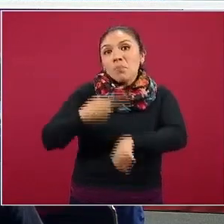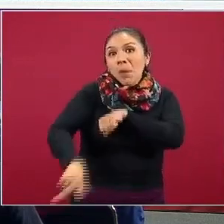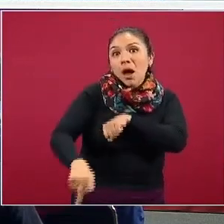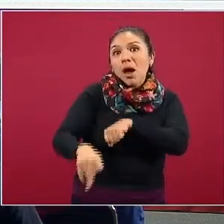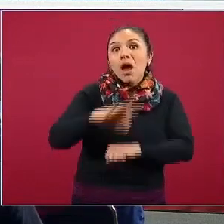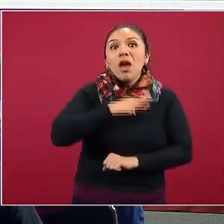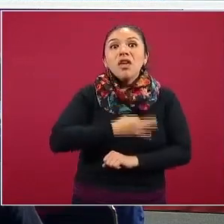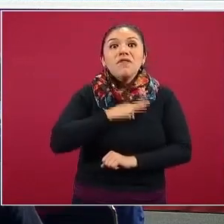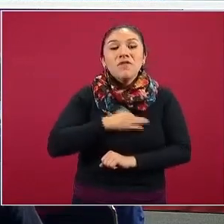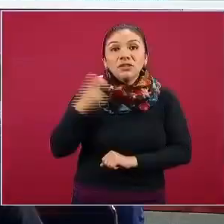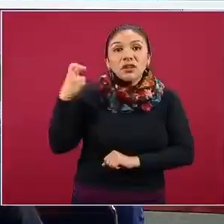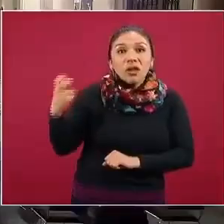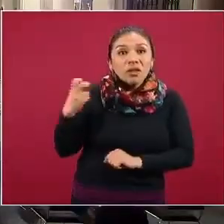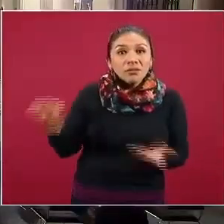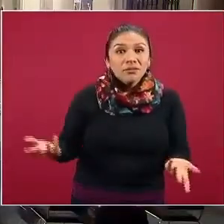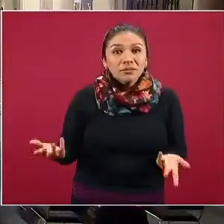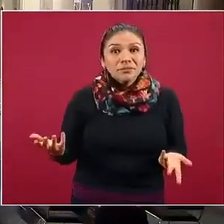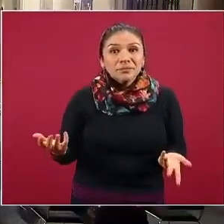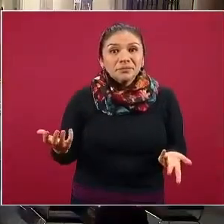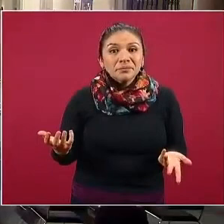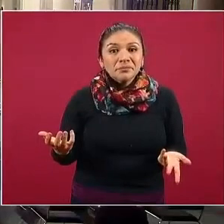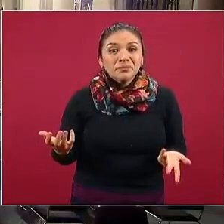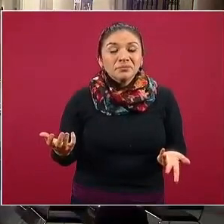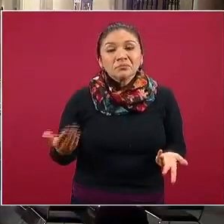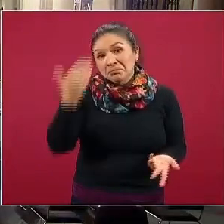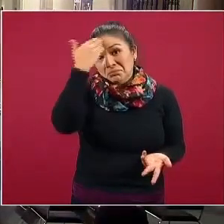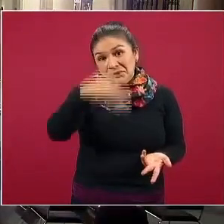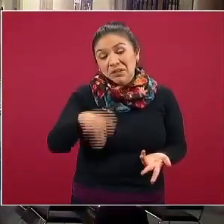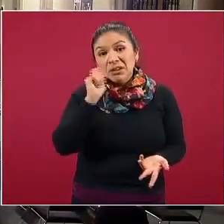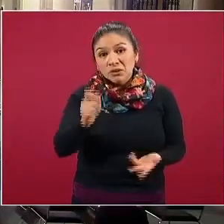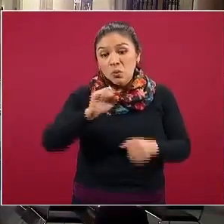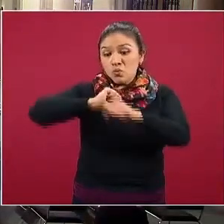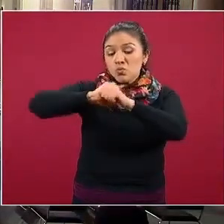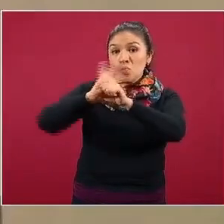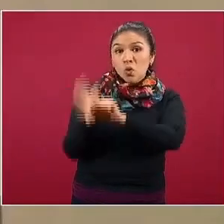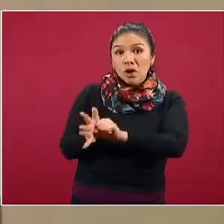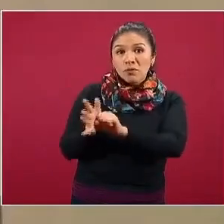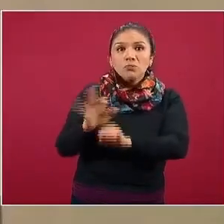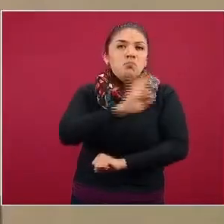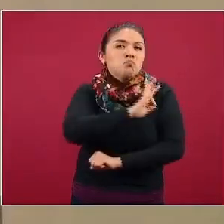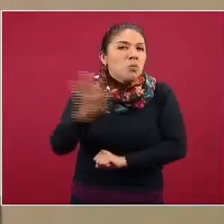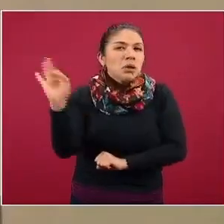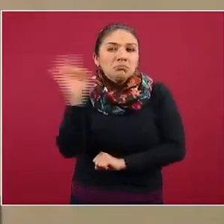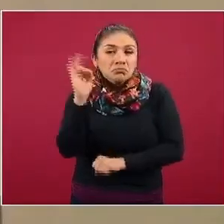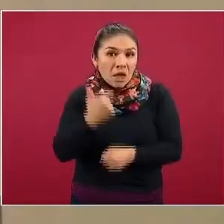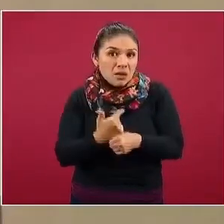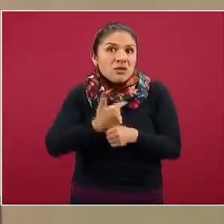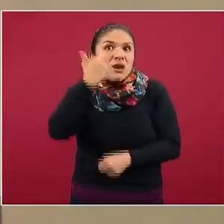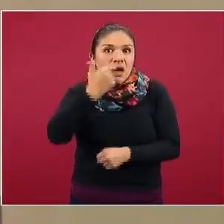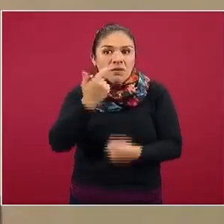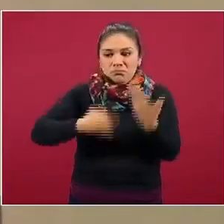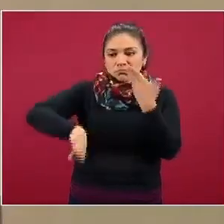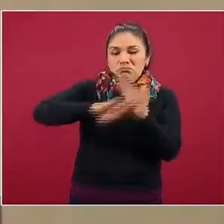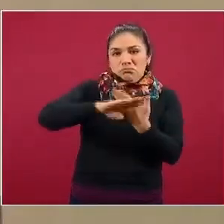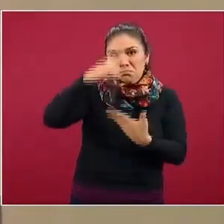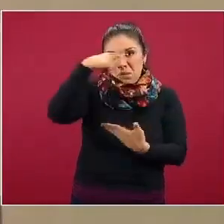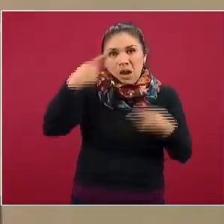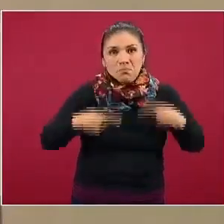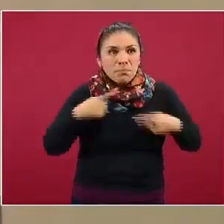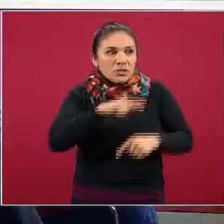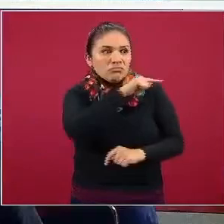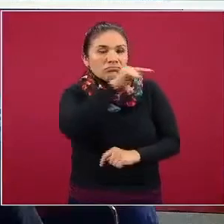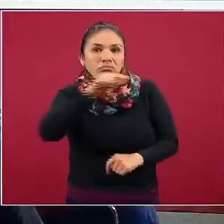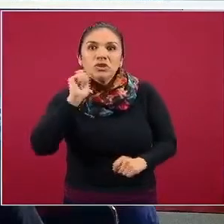infección por este virus. Sabemos que el coronavirus podría ser una amenaza grave para aquellos que